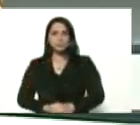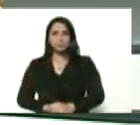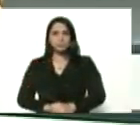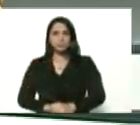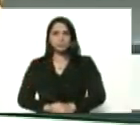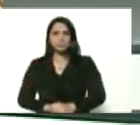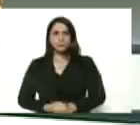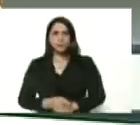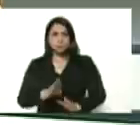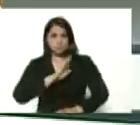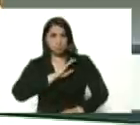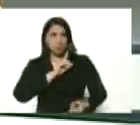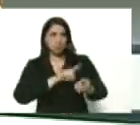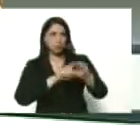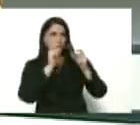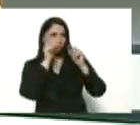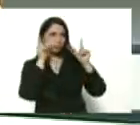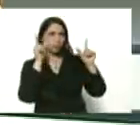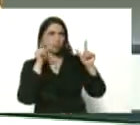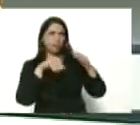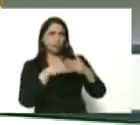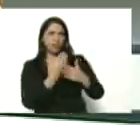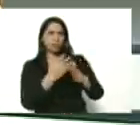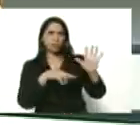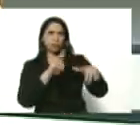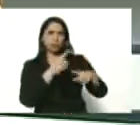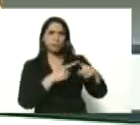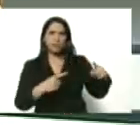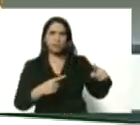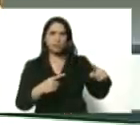Silvia quedó sorprendida. Estábamos ya de madrugada, 2:30.